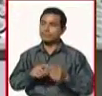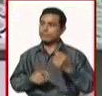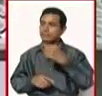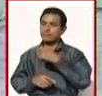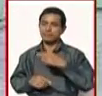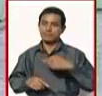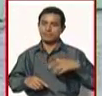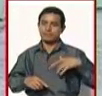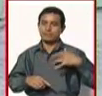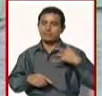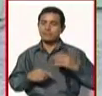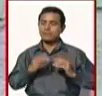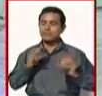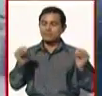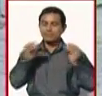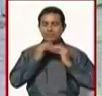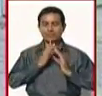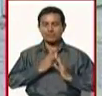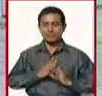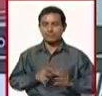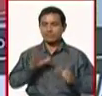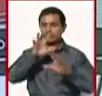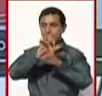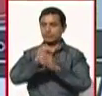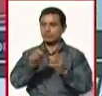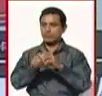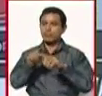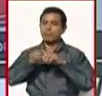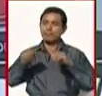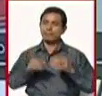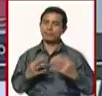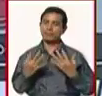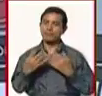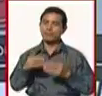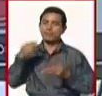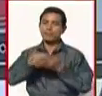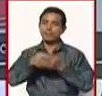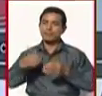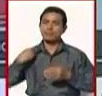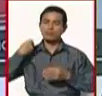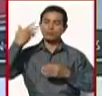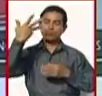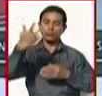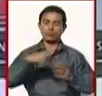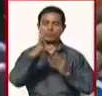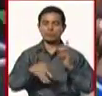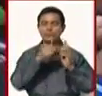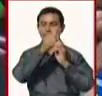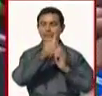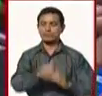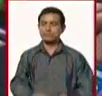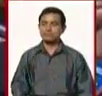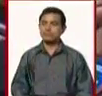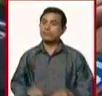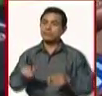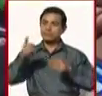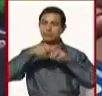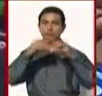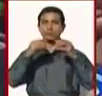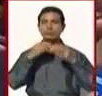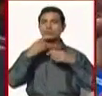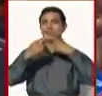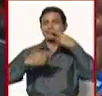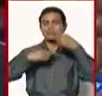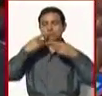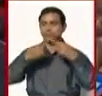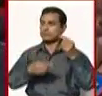asegura sentirse más tranquilo con la presión del sicario. Sin embargo, aún está a la espera de que el dinero sea devuelto a la asociación. Según las